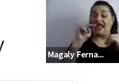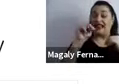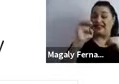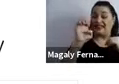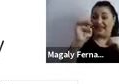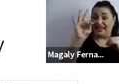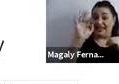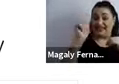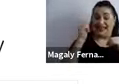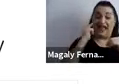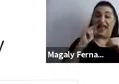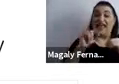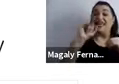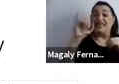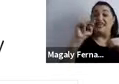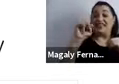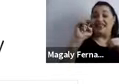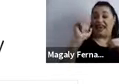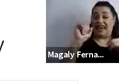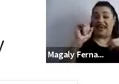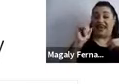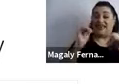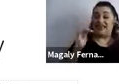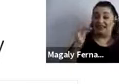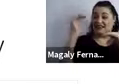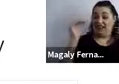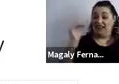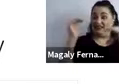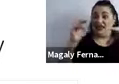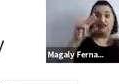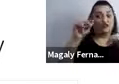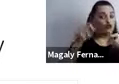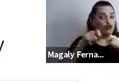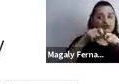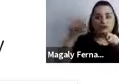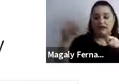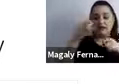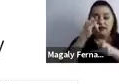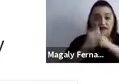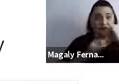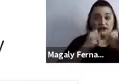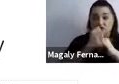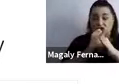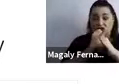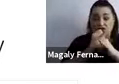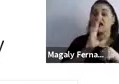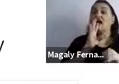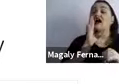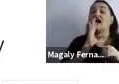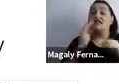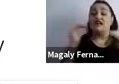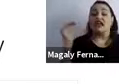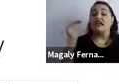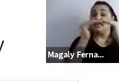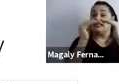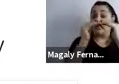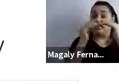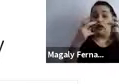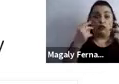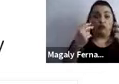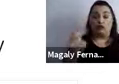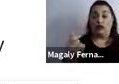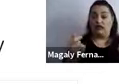que actualmente no mide ningún país, no se mide a nivel internacional, y cuando hablan de equidad, automáticamente incluso